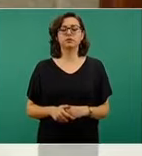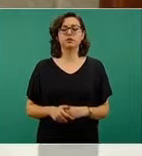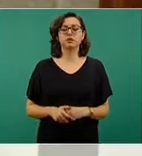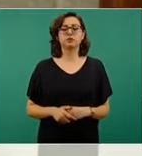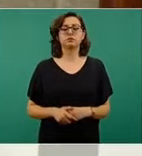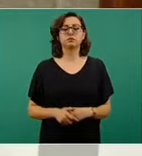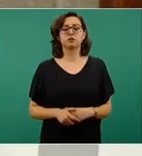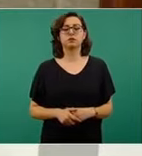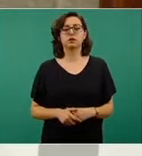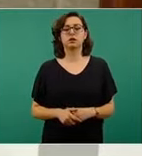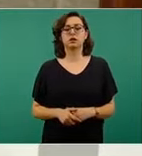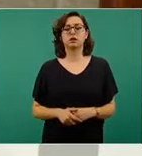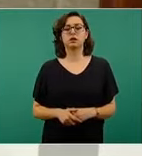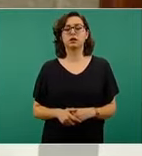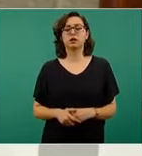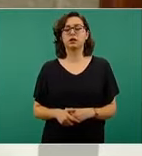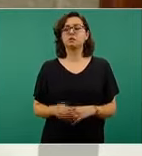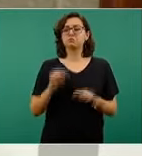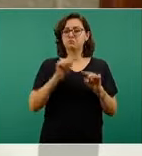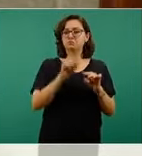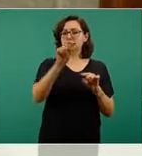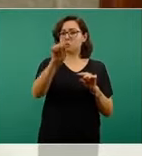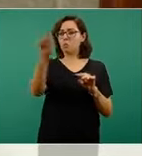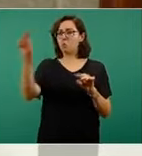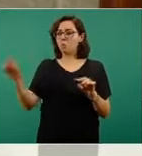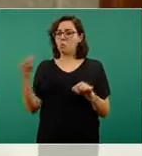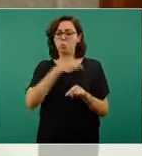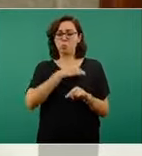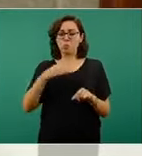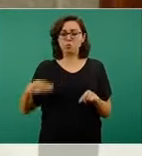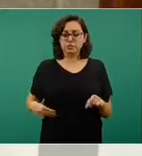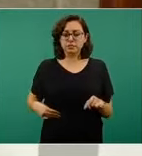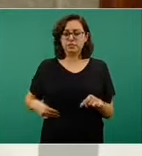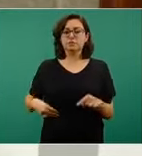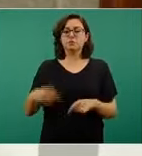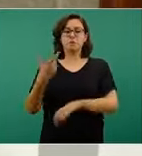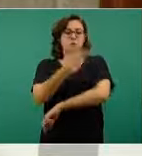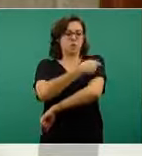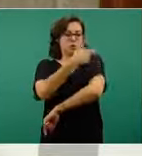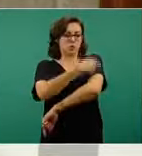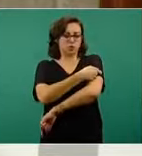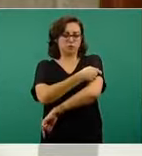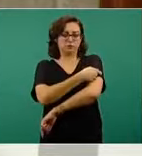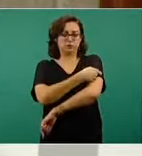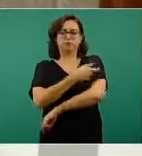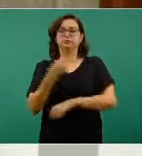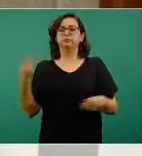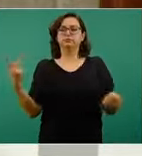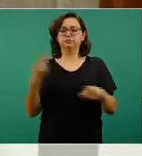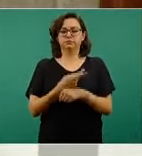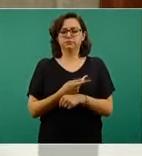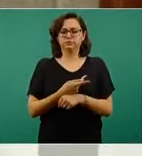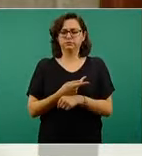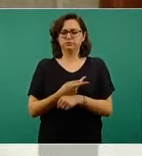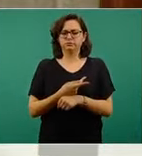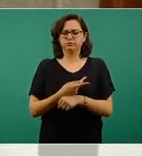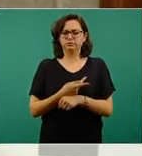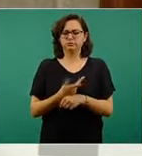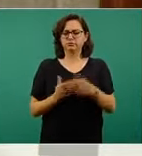municipios nuevamente, porque de alguna manera porque su comprobante de domicilio no coincide con su credencial de elector, o